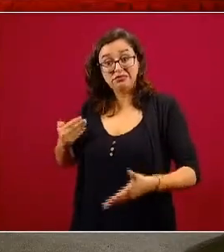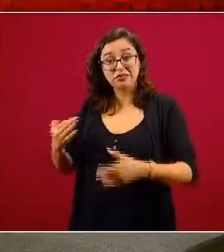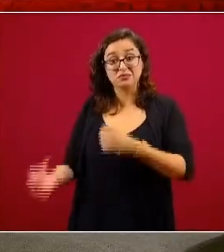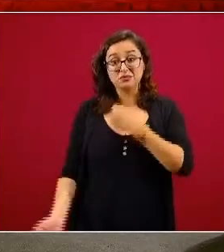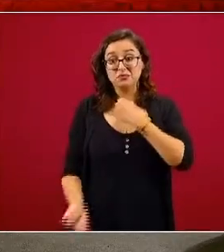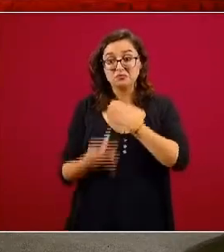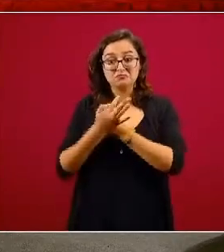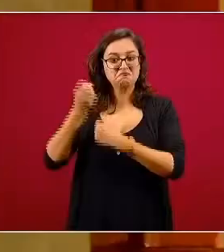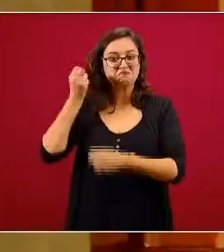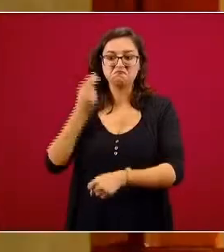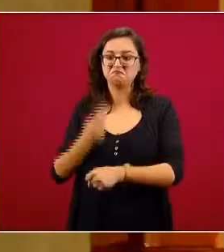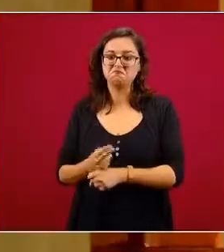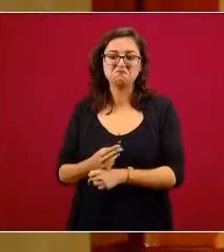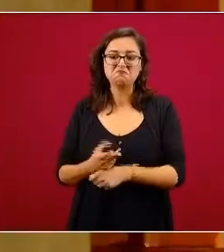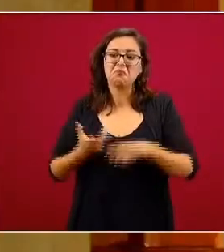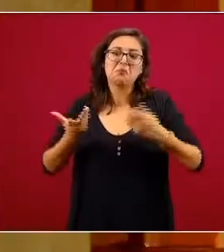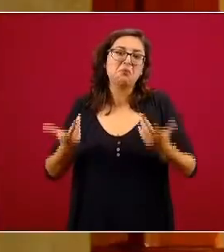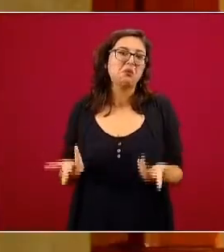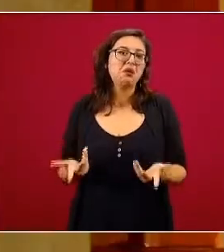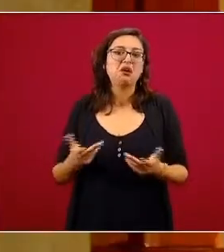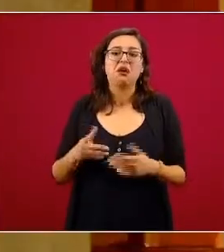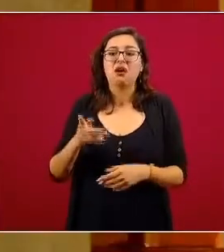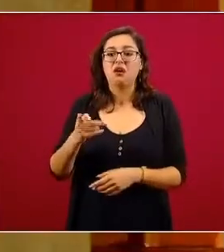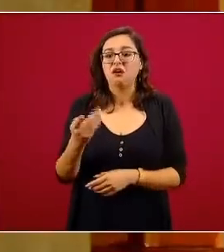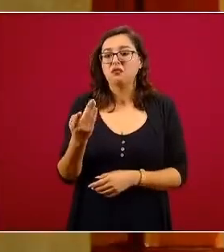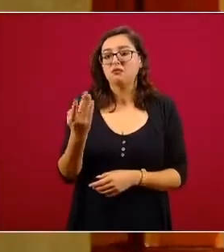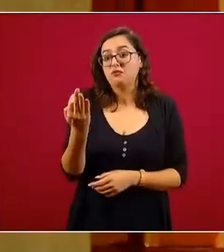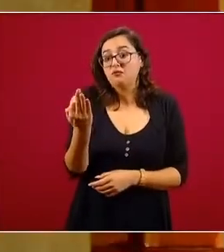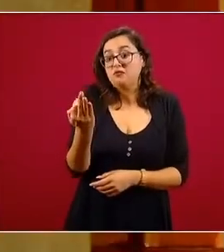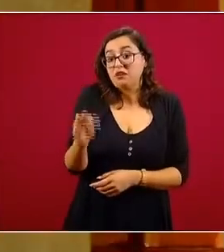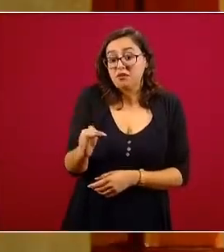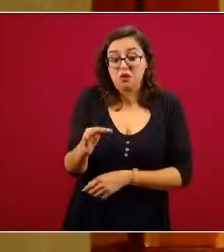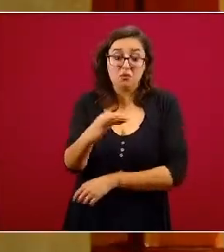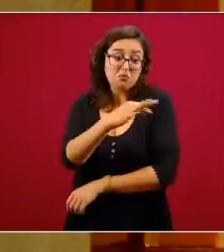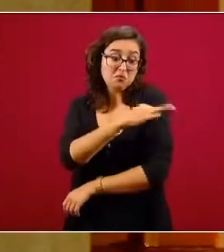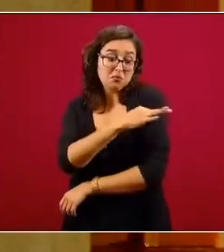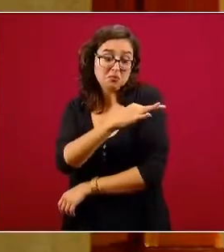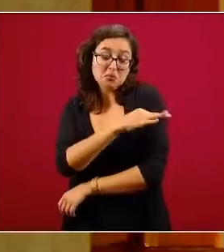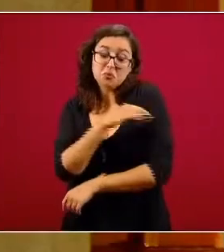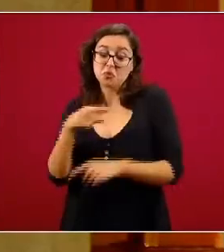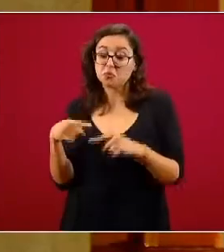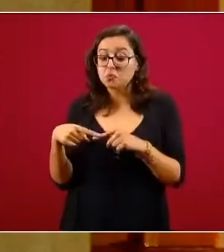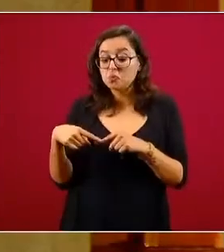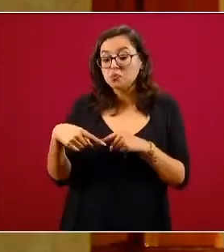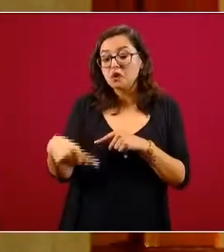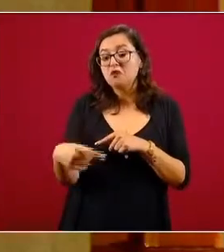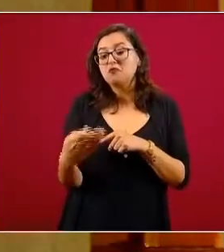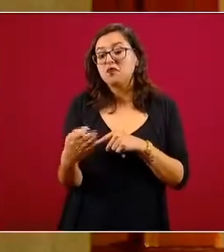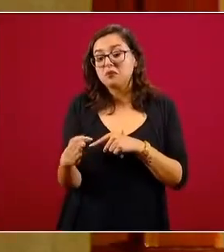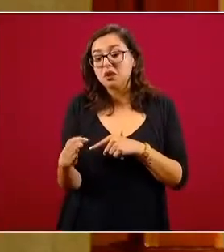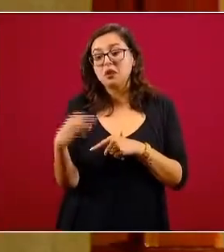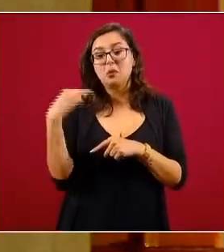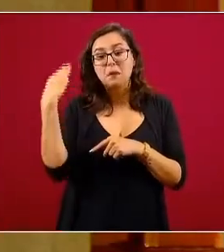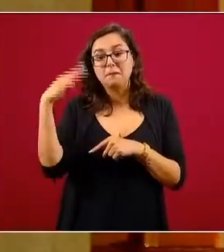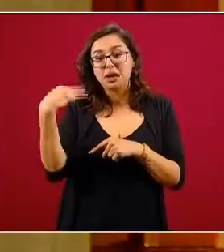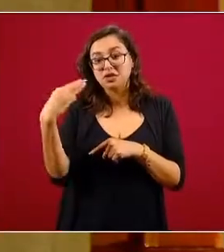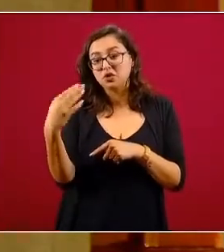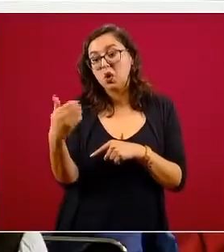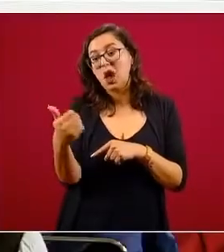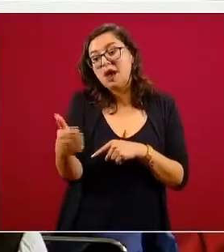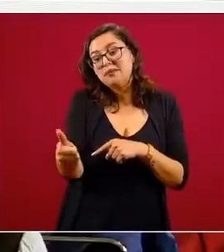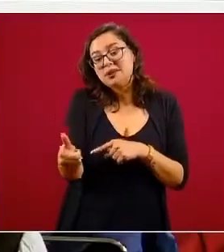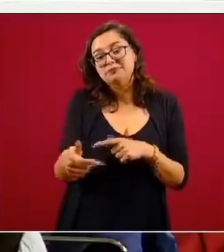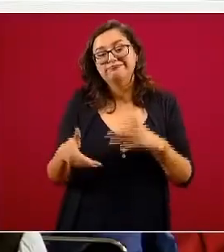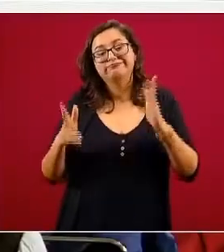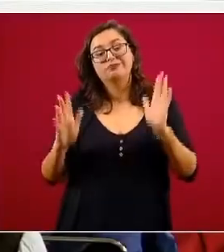más limitado si una persona se pone la vacuna en febrero, ya solo le protege durante el resto de febrero, marzo y abril. Lo